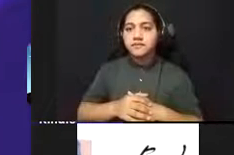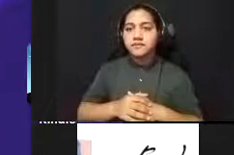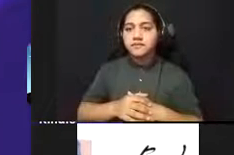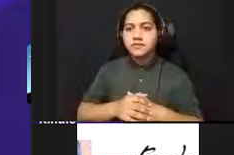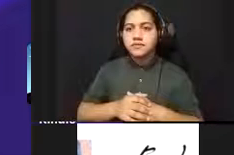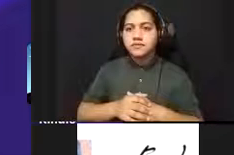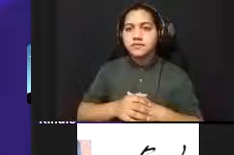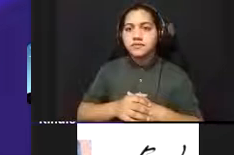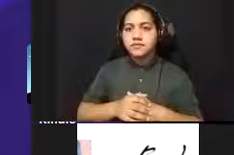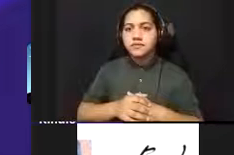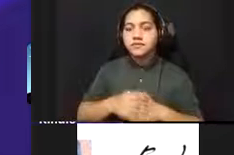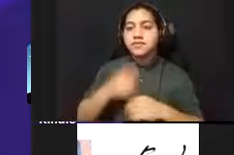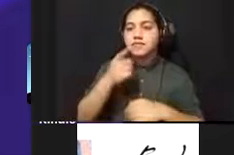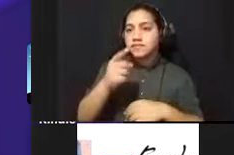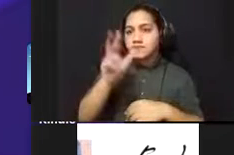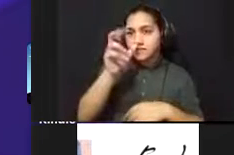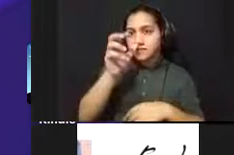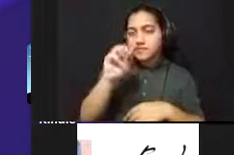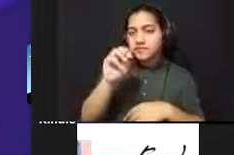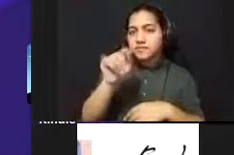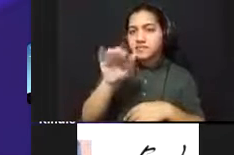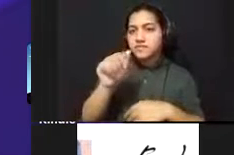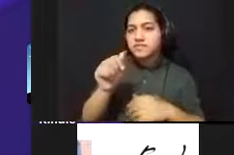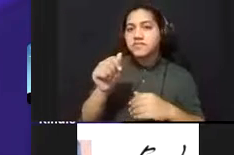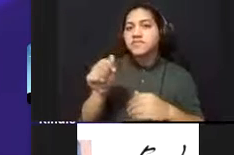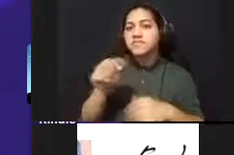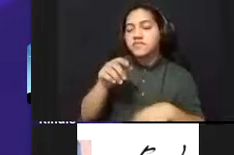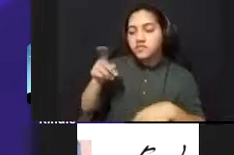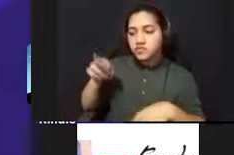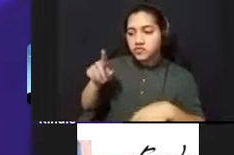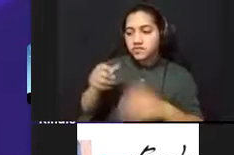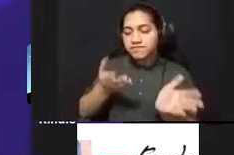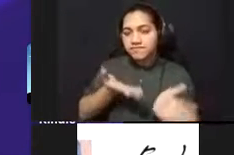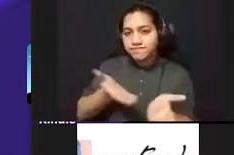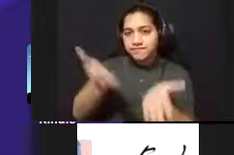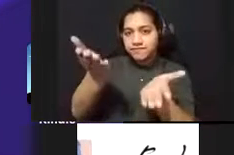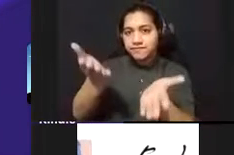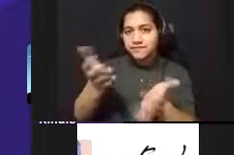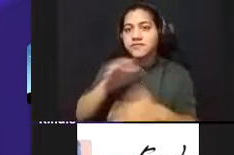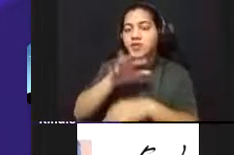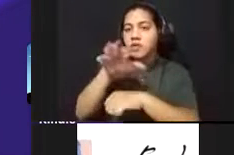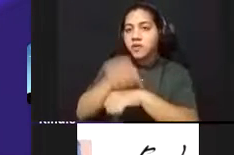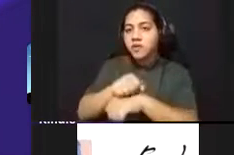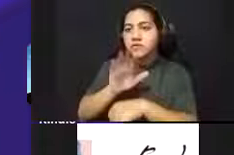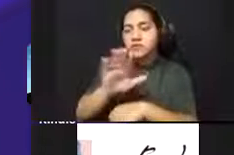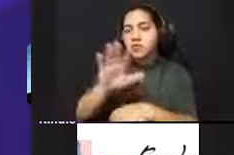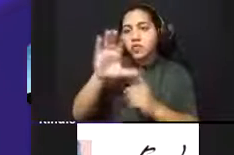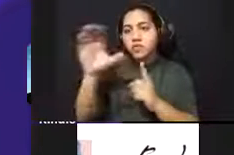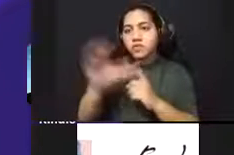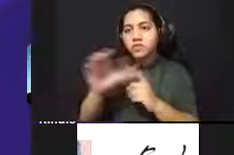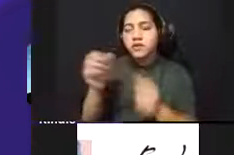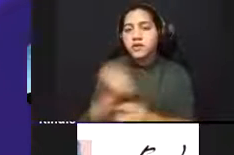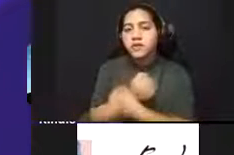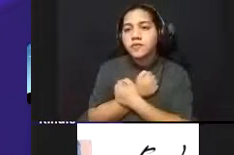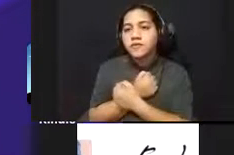Pura llevó a la cucarachita Martina a un sitial muy importante. Su compromiso con su cultura y el amor hacia